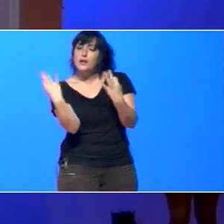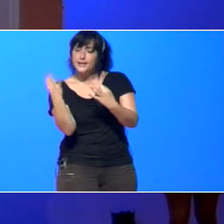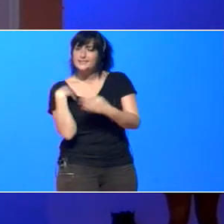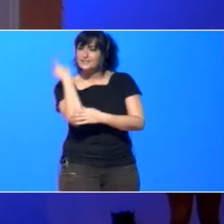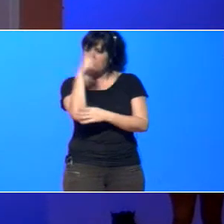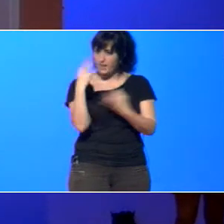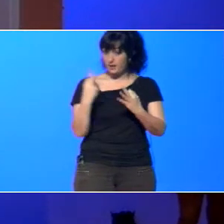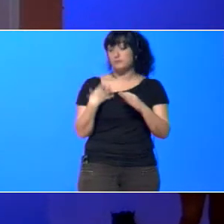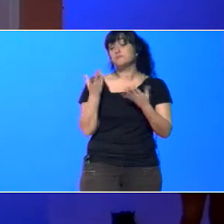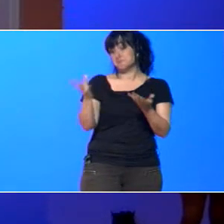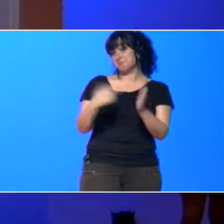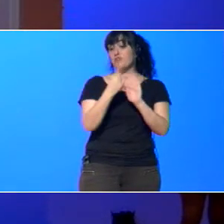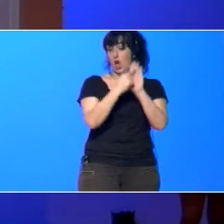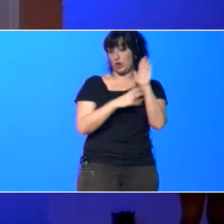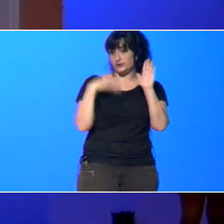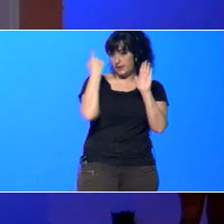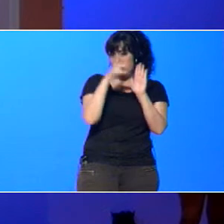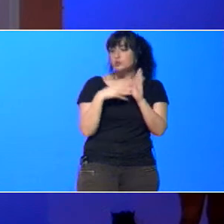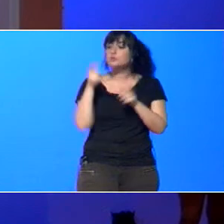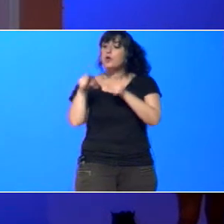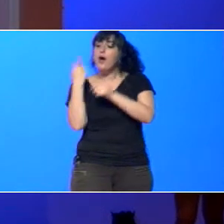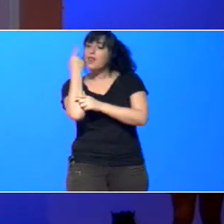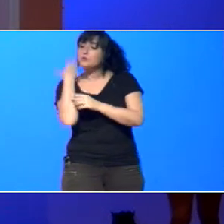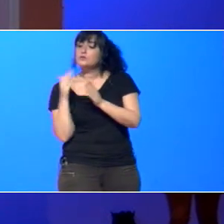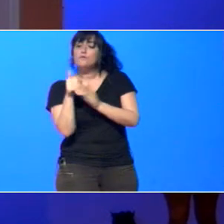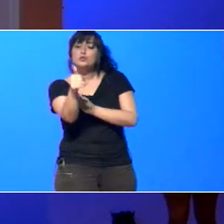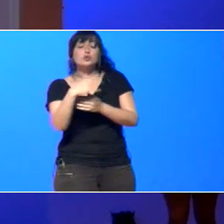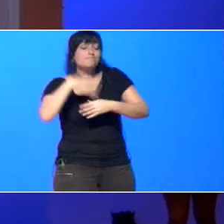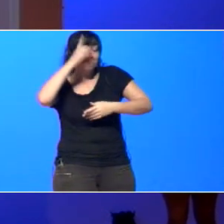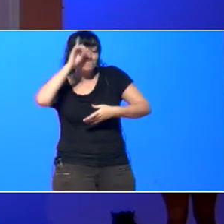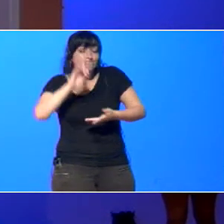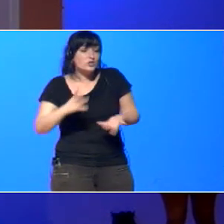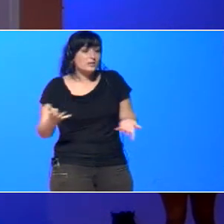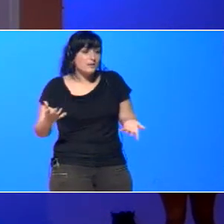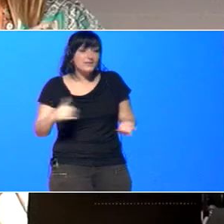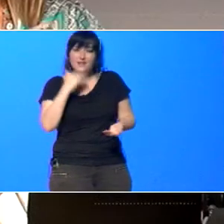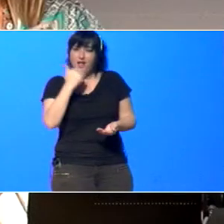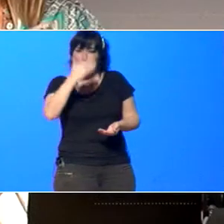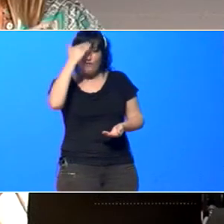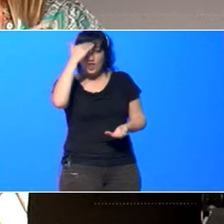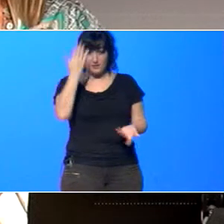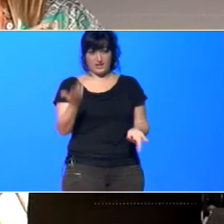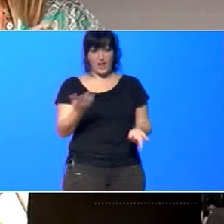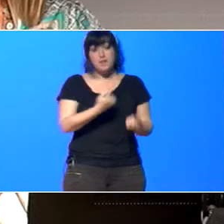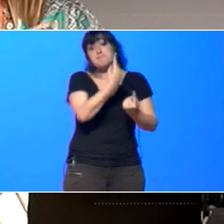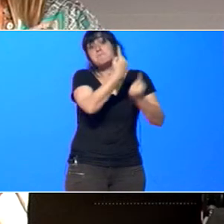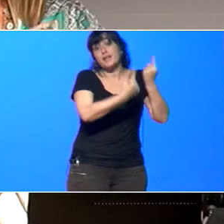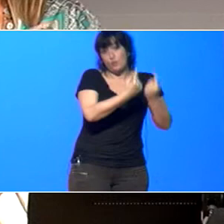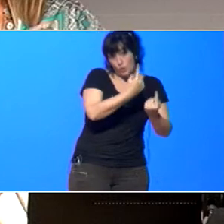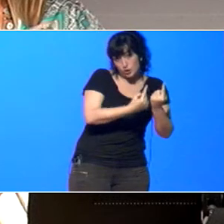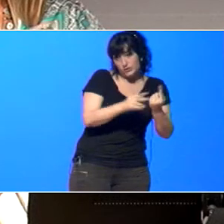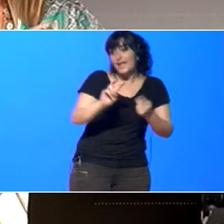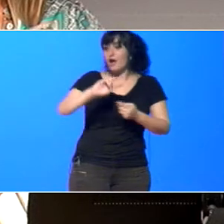hemos puesto, pero no se sabe qué se hace. Es imprescindible para algunos y útil, mejora para